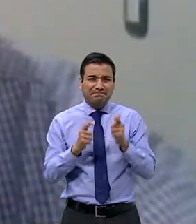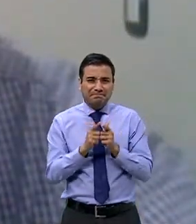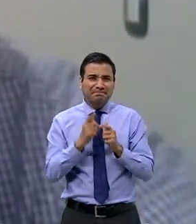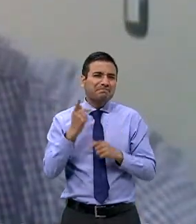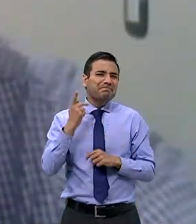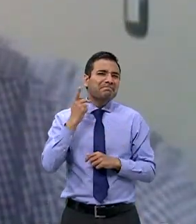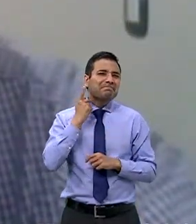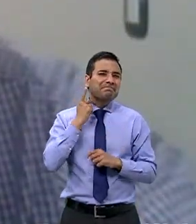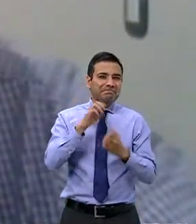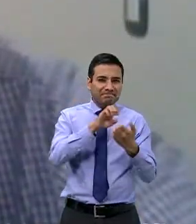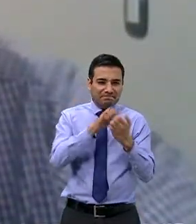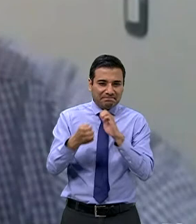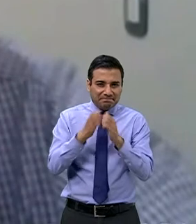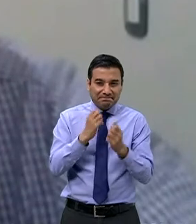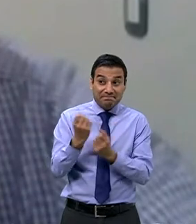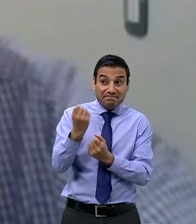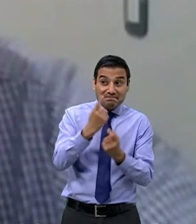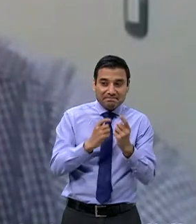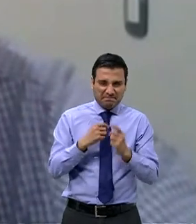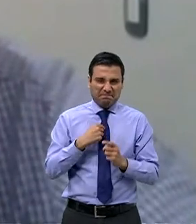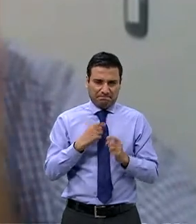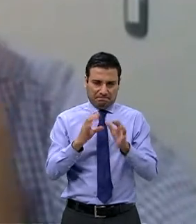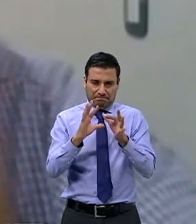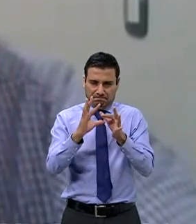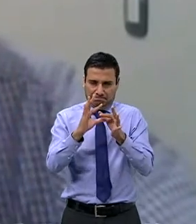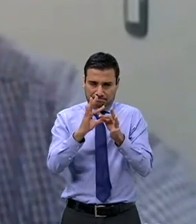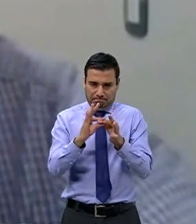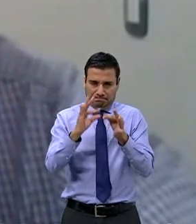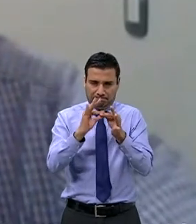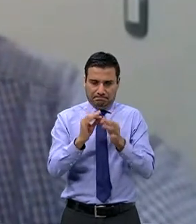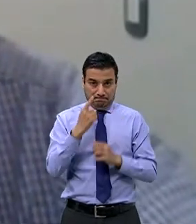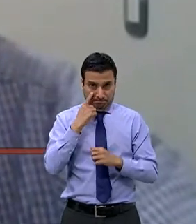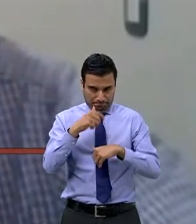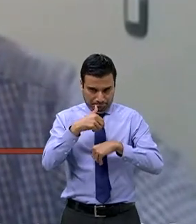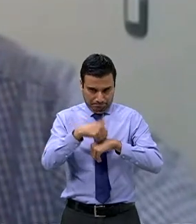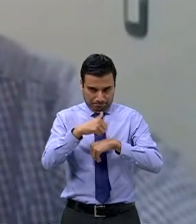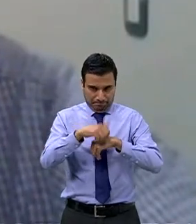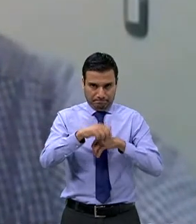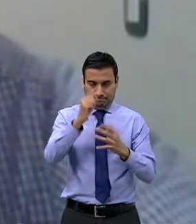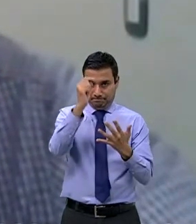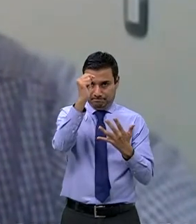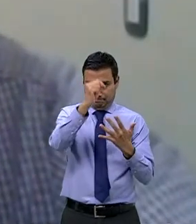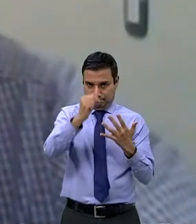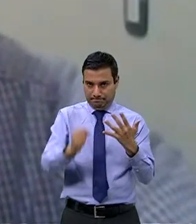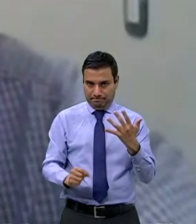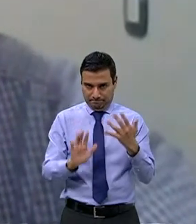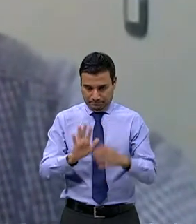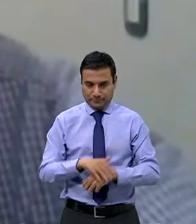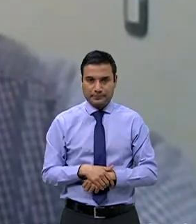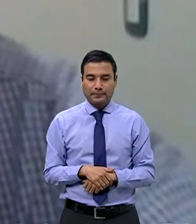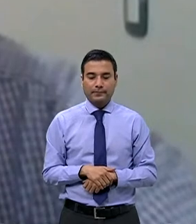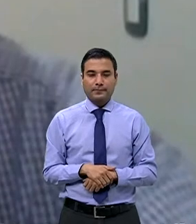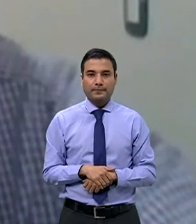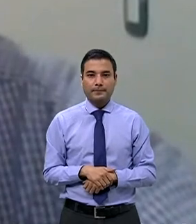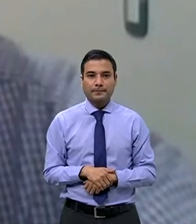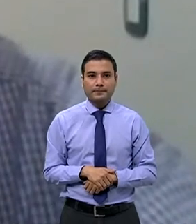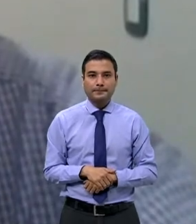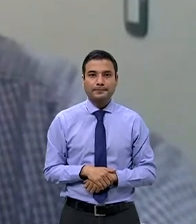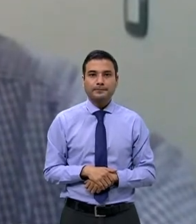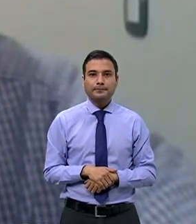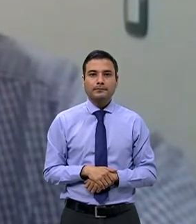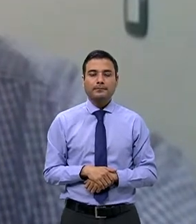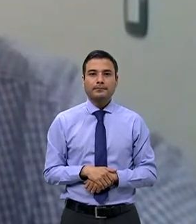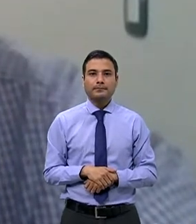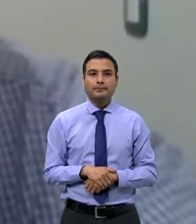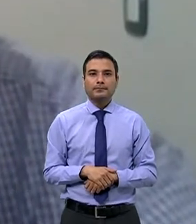oposición vale la pena recordar algunos números cuántos votos tuvo